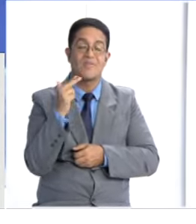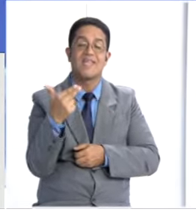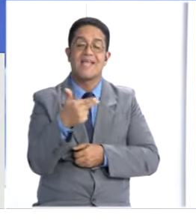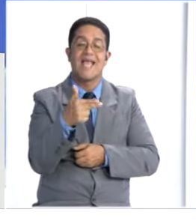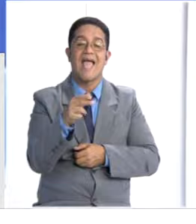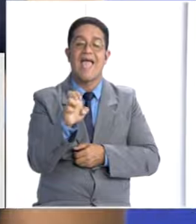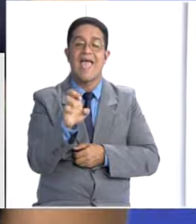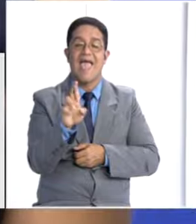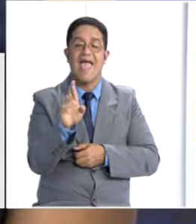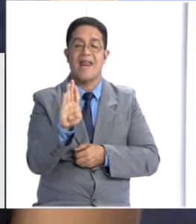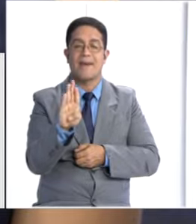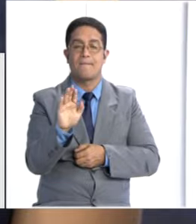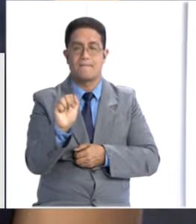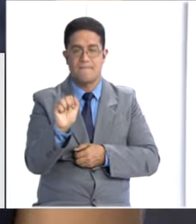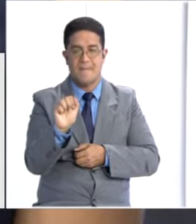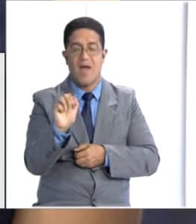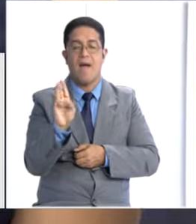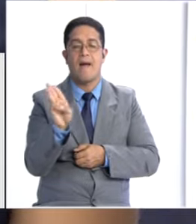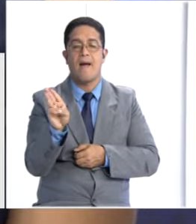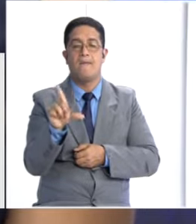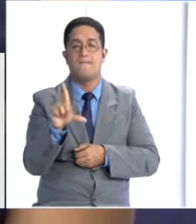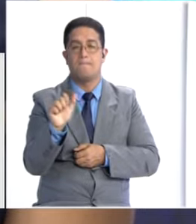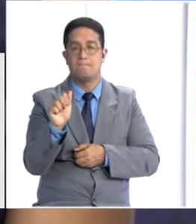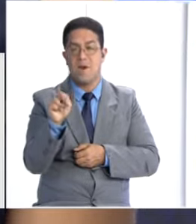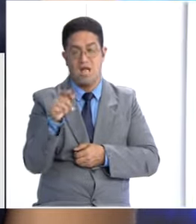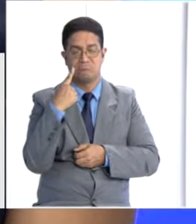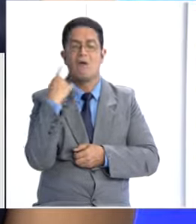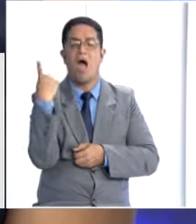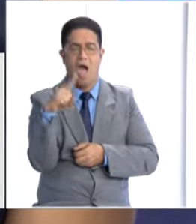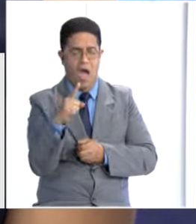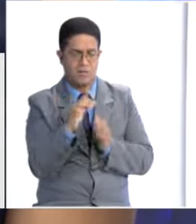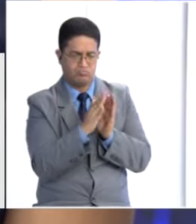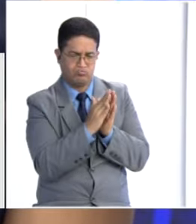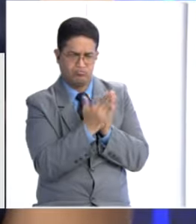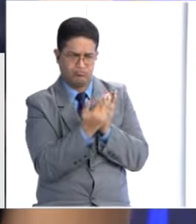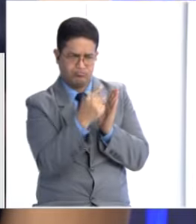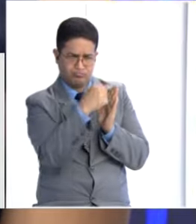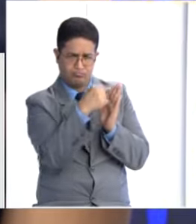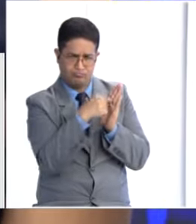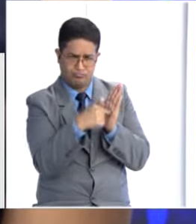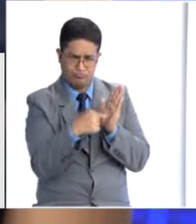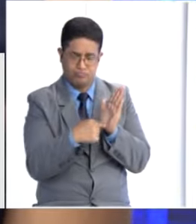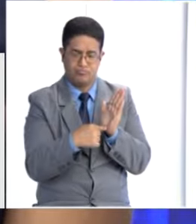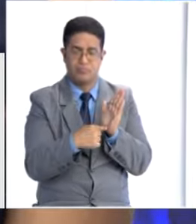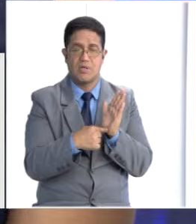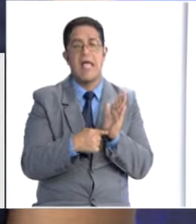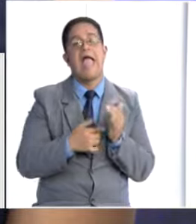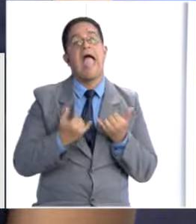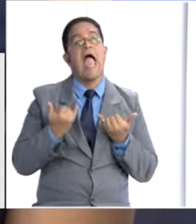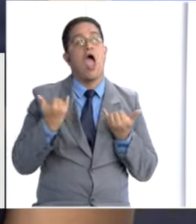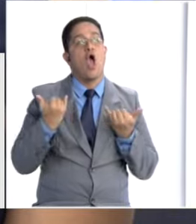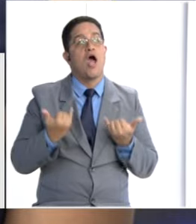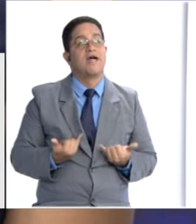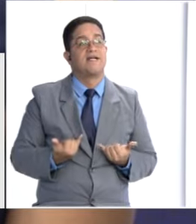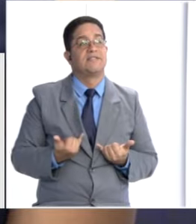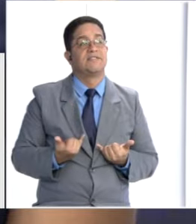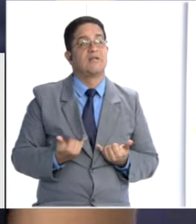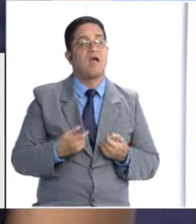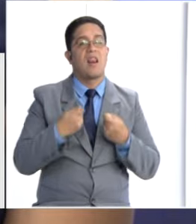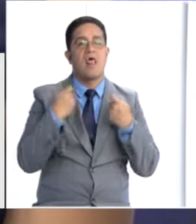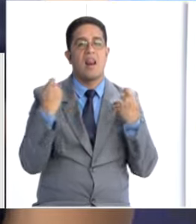pues ya tenemos un catálogo bastante grande de medicamentos. Estamos ahorita, lanzamos al mercado